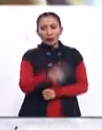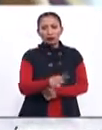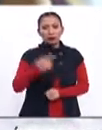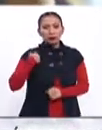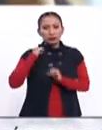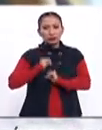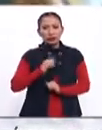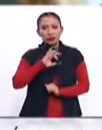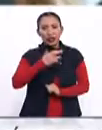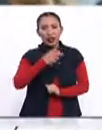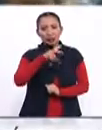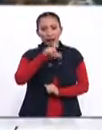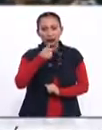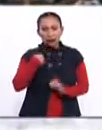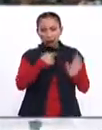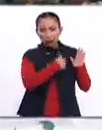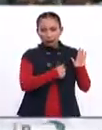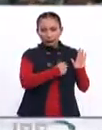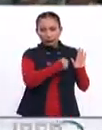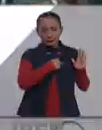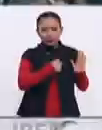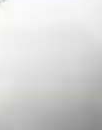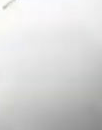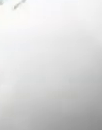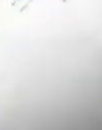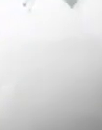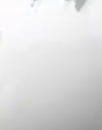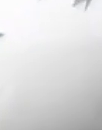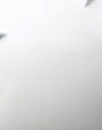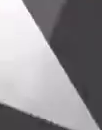nuestro comandante Chávez. Lo juro.